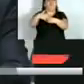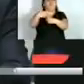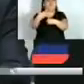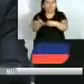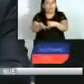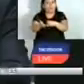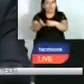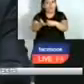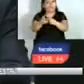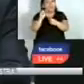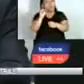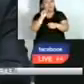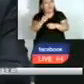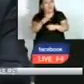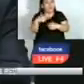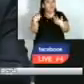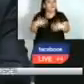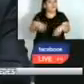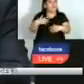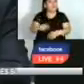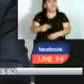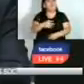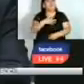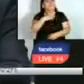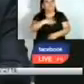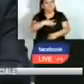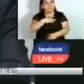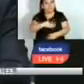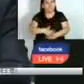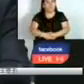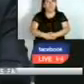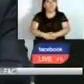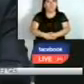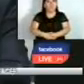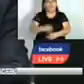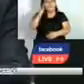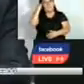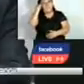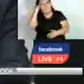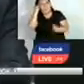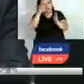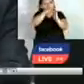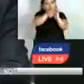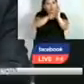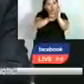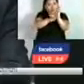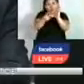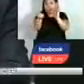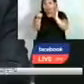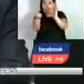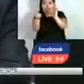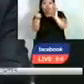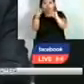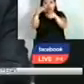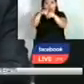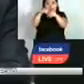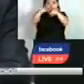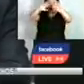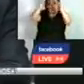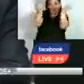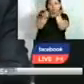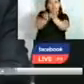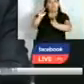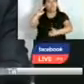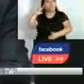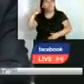la pandemia han sido drásticos. Las proyecciones del Banco Mundial para el año